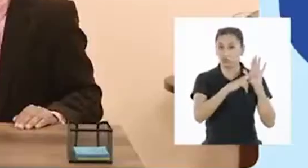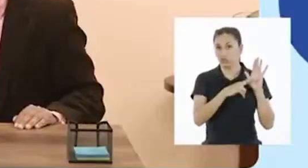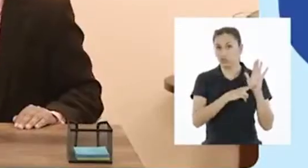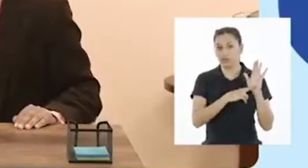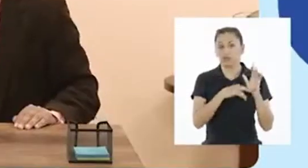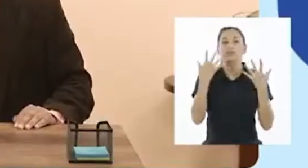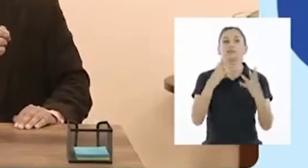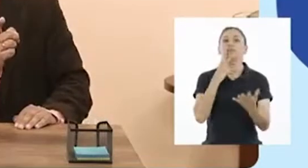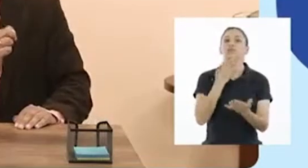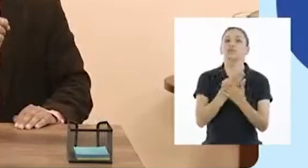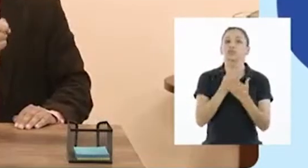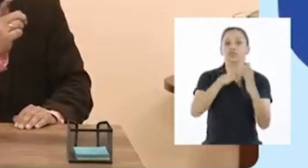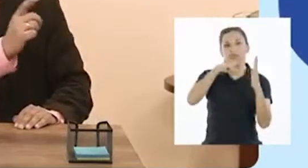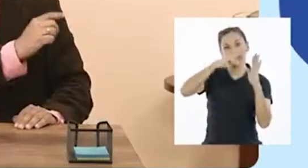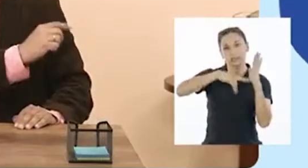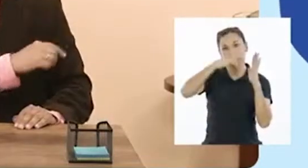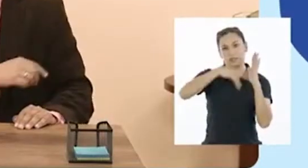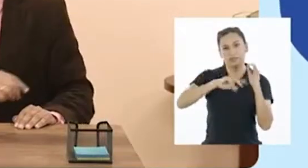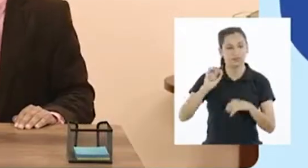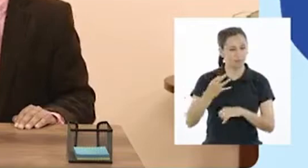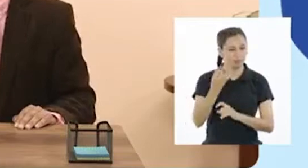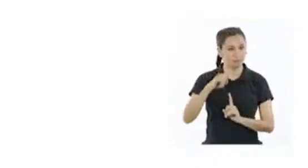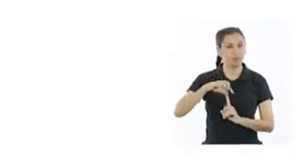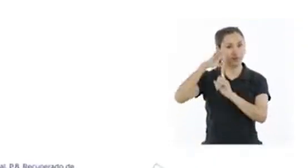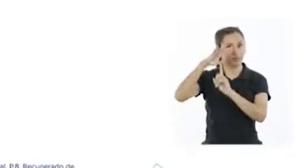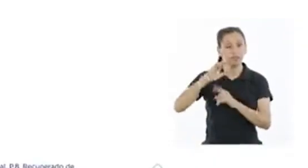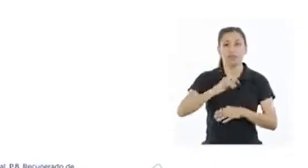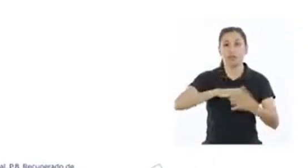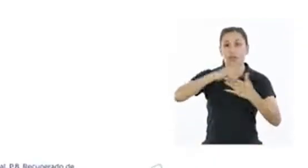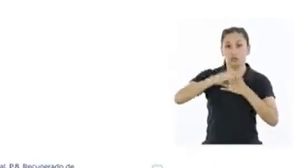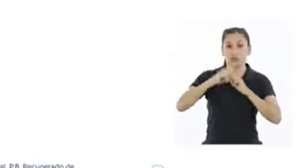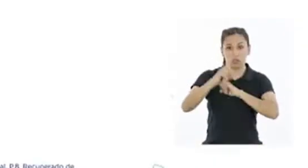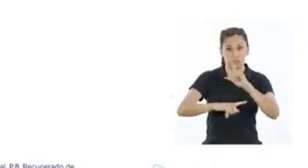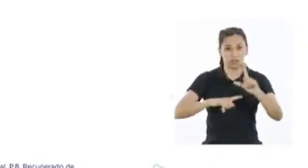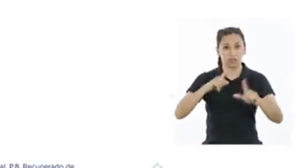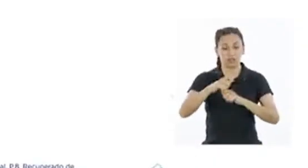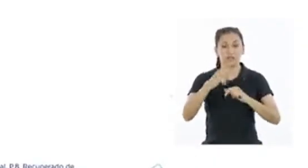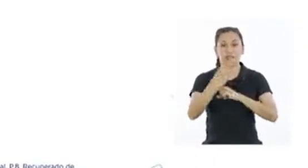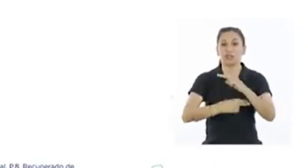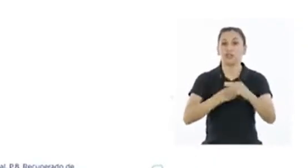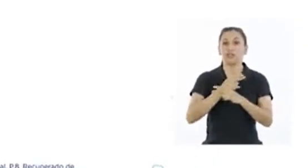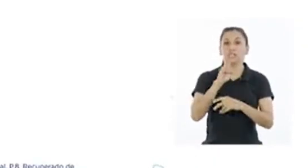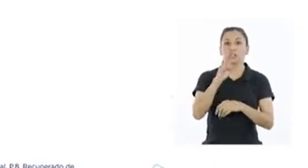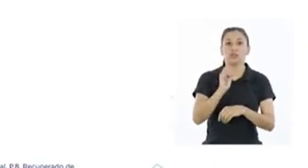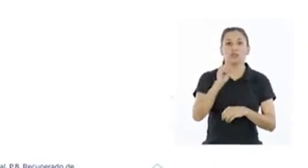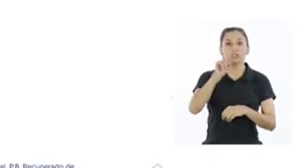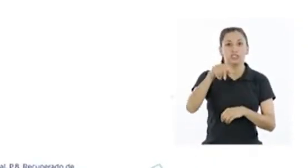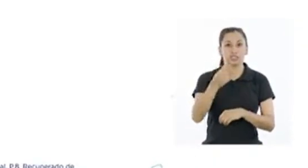normas. Revisemos las principales. Plan Nacional de Seguridad Ciudadana